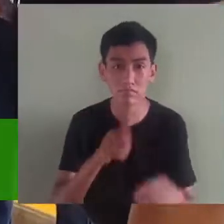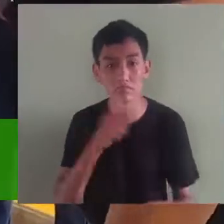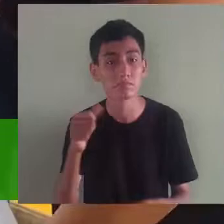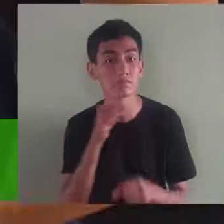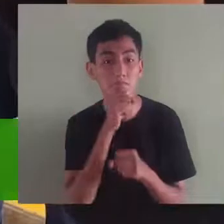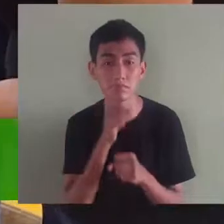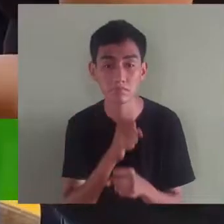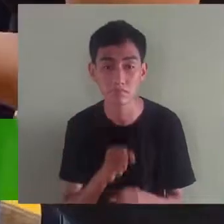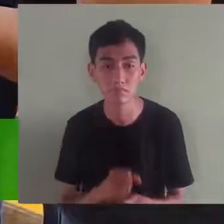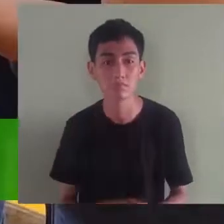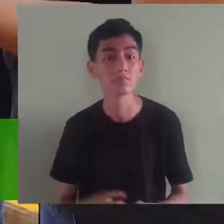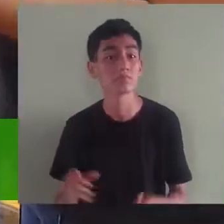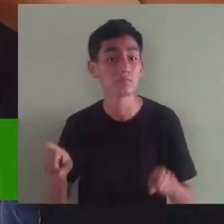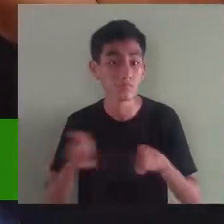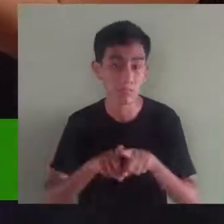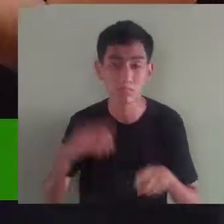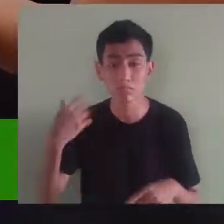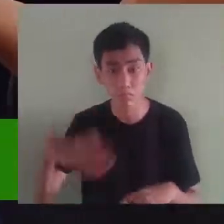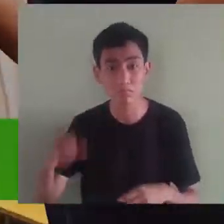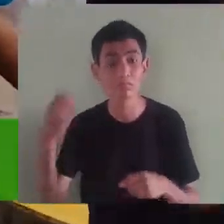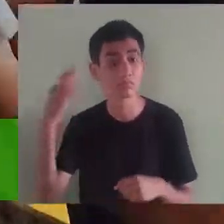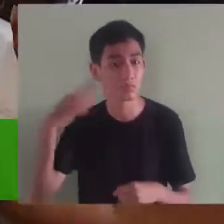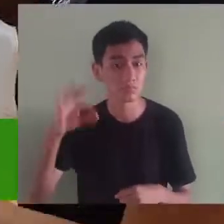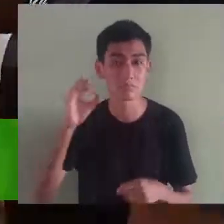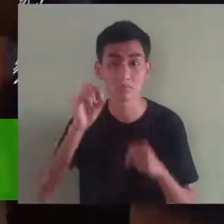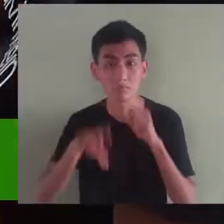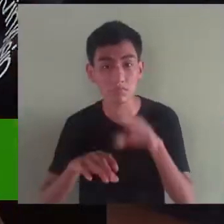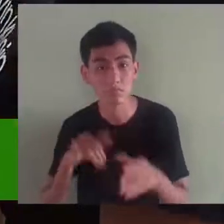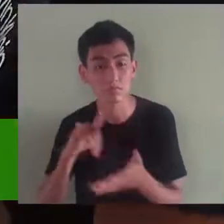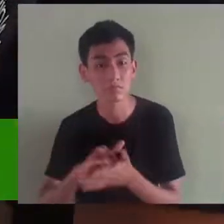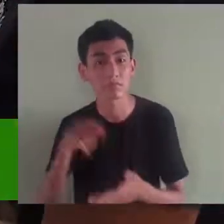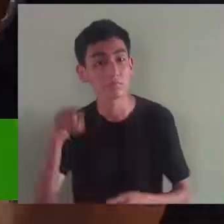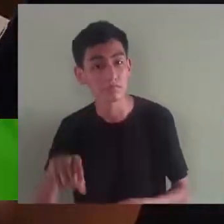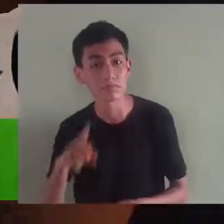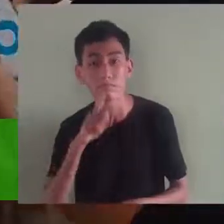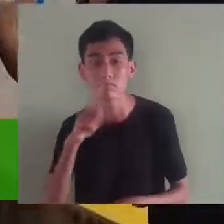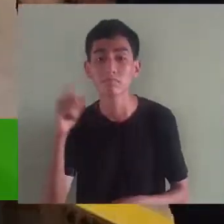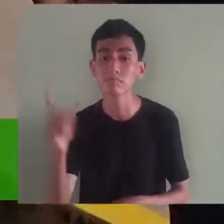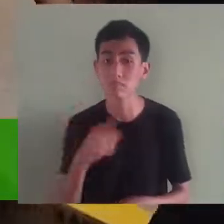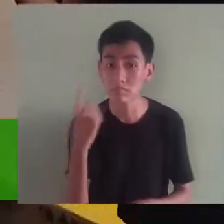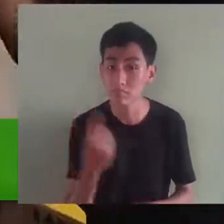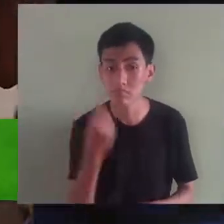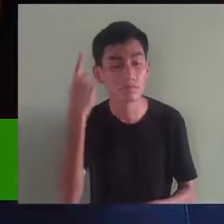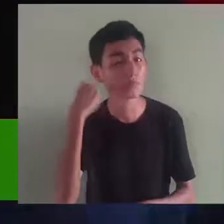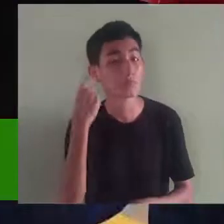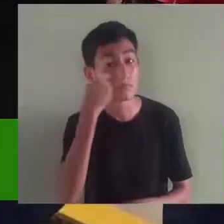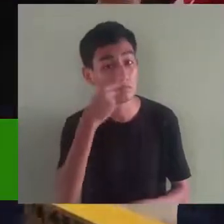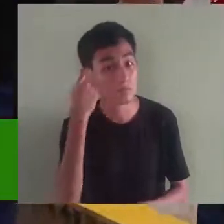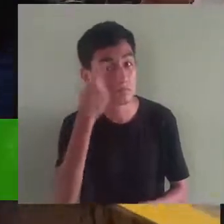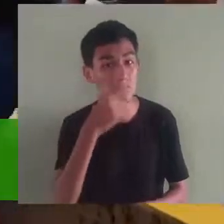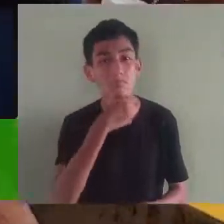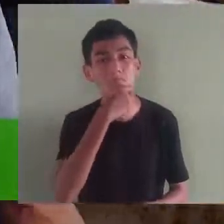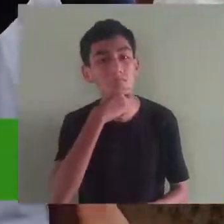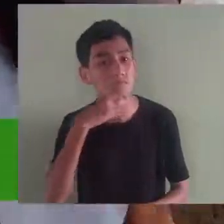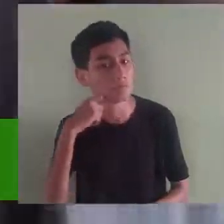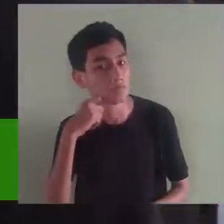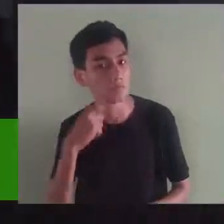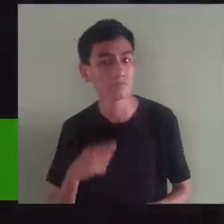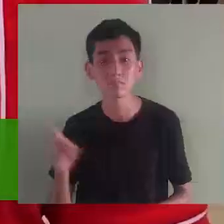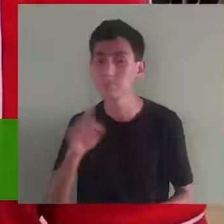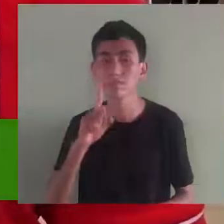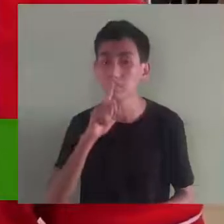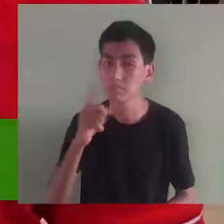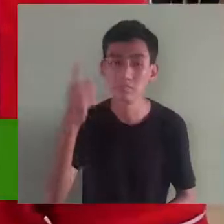mayores, como ya se les viene recalcando in situ, que esto de acá solamente es para los ojos resecos. No es el tratamiento para una